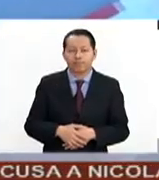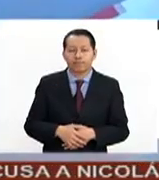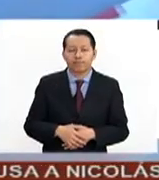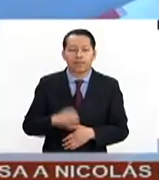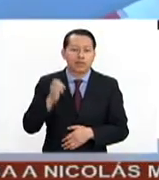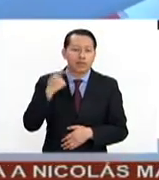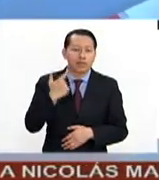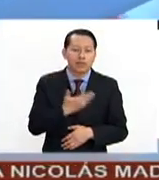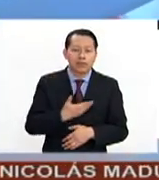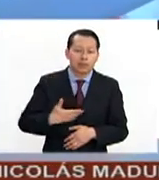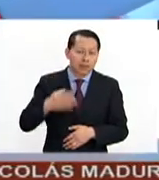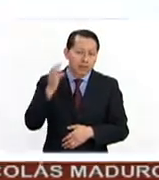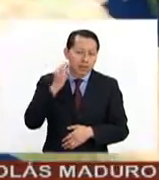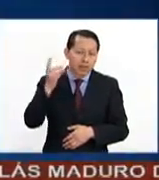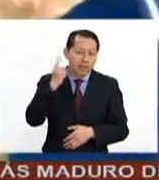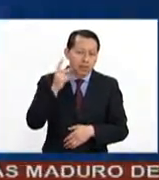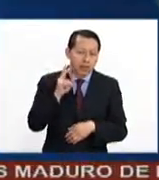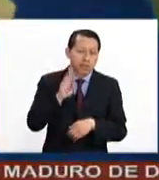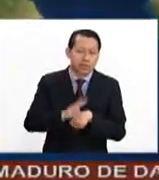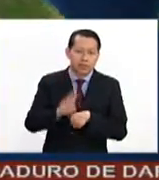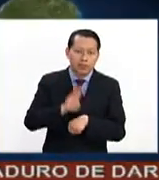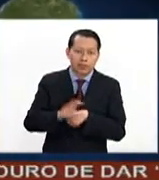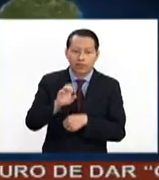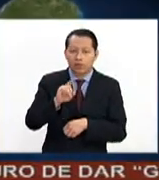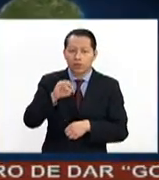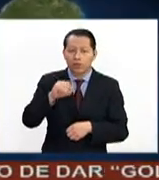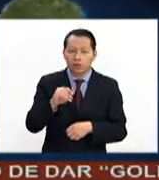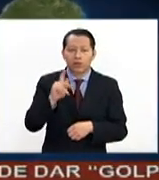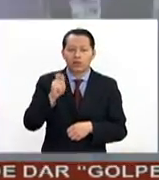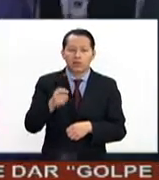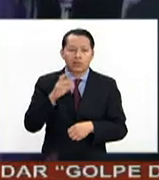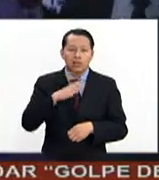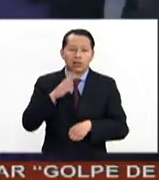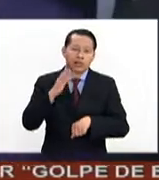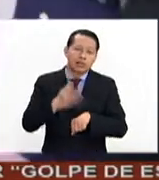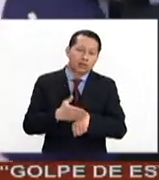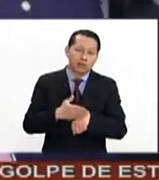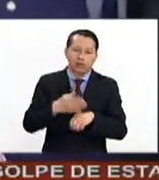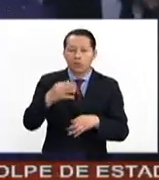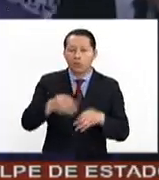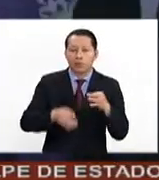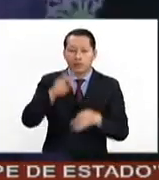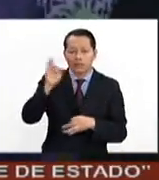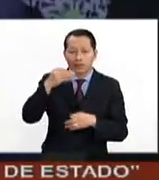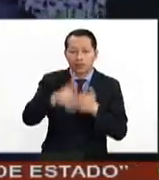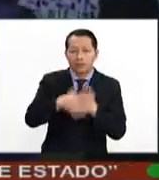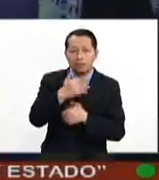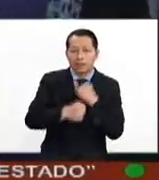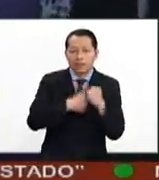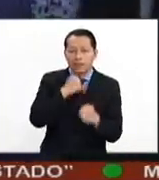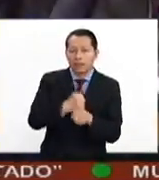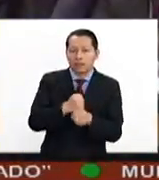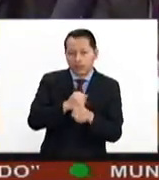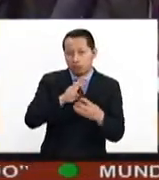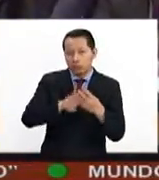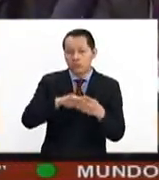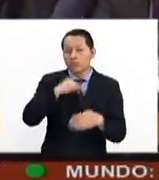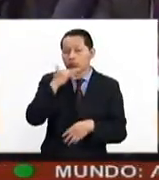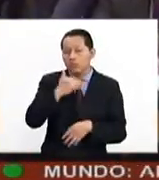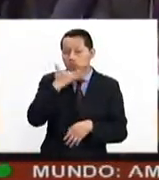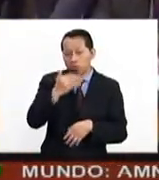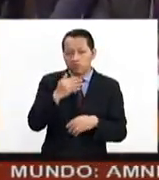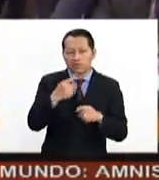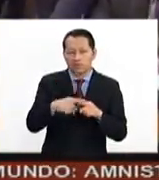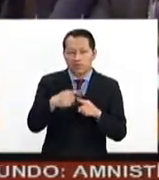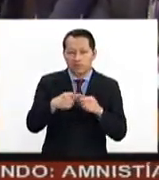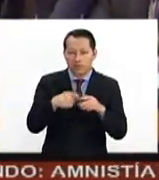El expresidente de la Cámara de Diputados de Brasil, Eduardo Cunha, fue condenado por un juez federal a 15 años de prisión por corrupción, lavado de